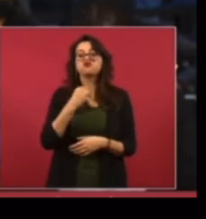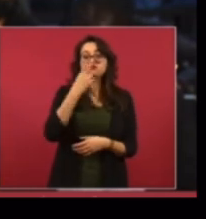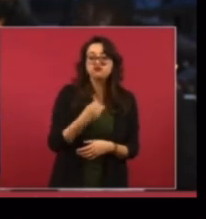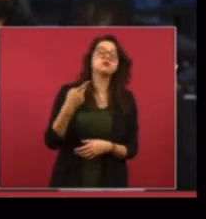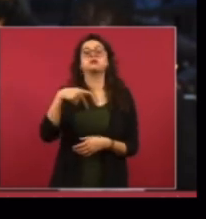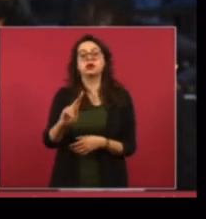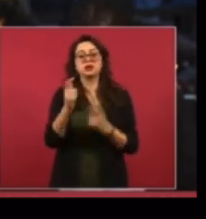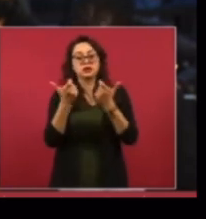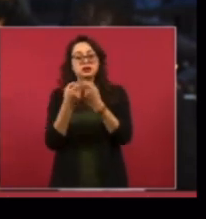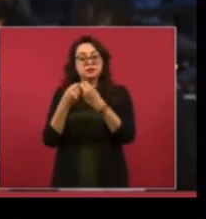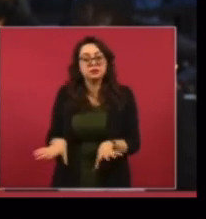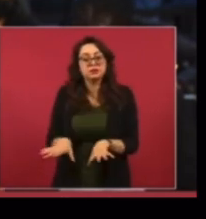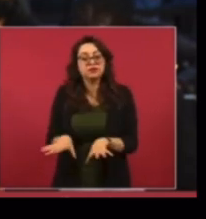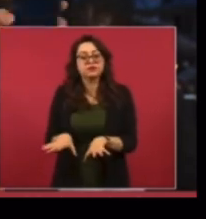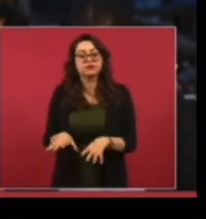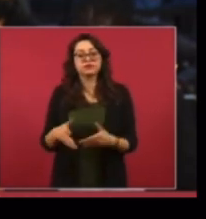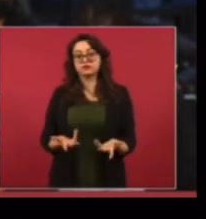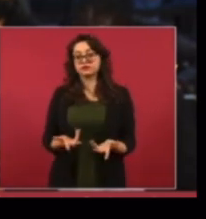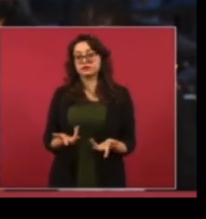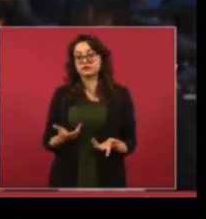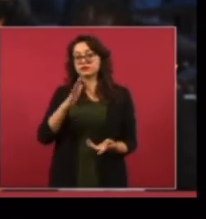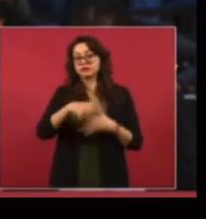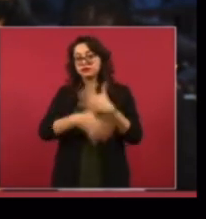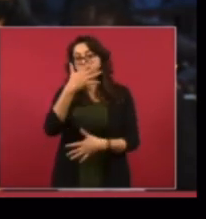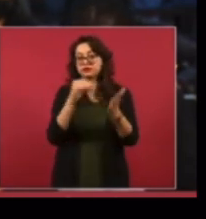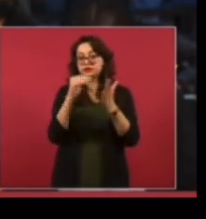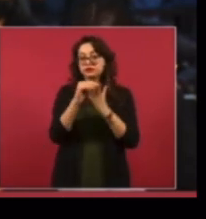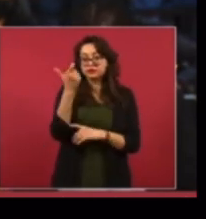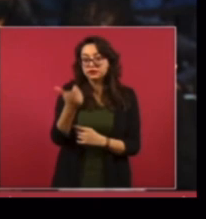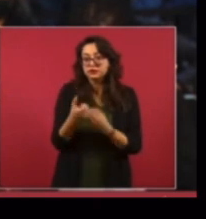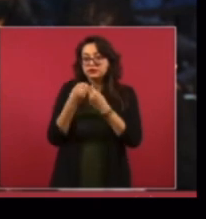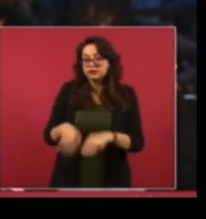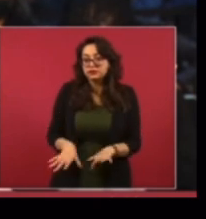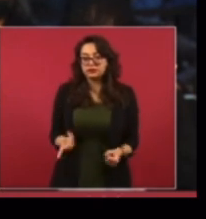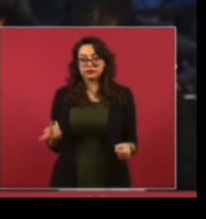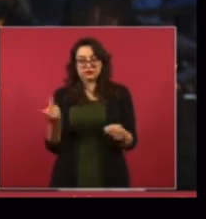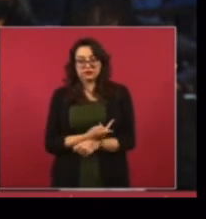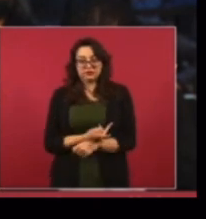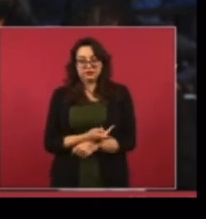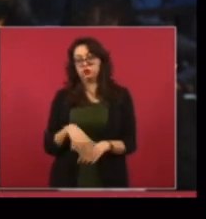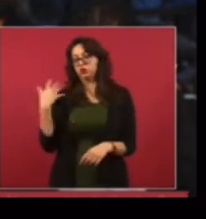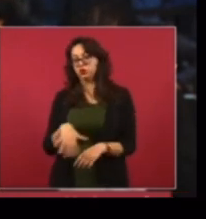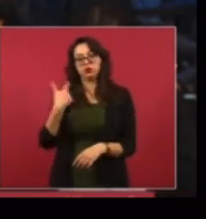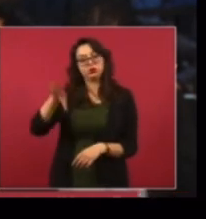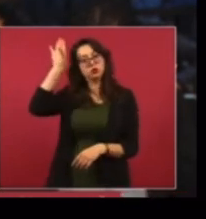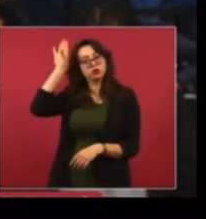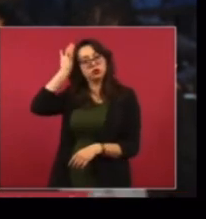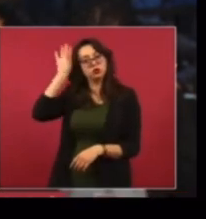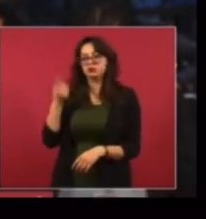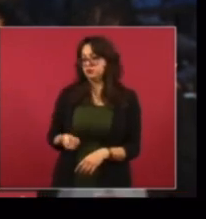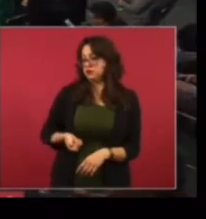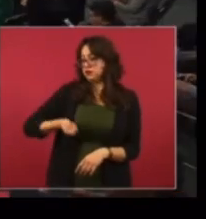O al menos no aclarado supera los 15 mil millones de pesos esto pues es el el monto más alto en la historia